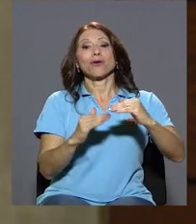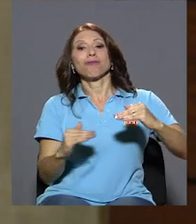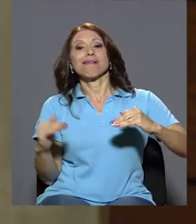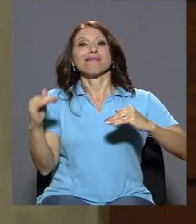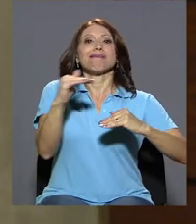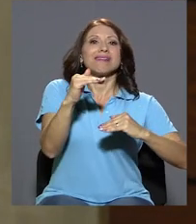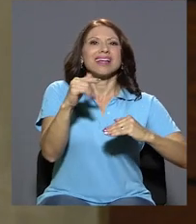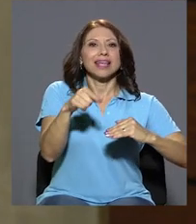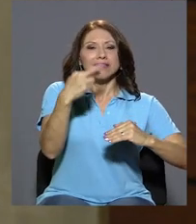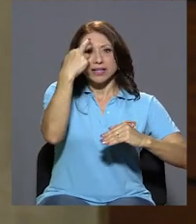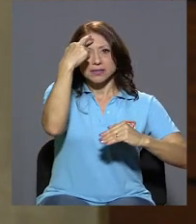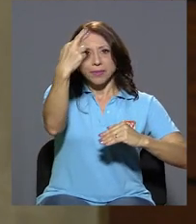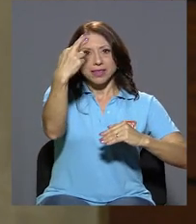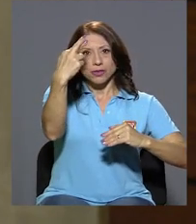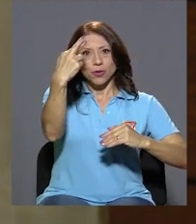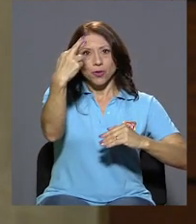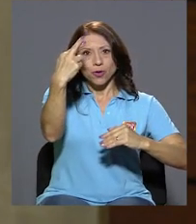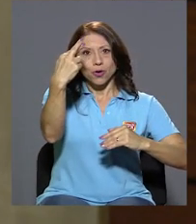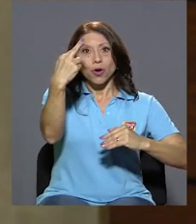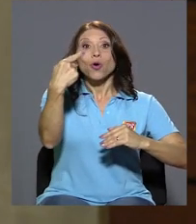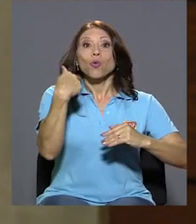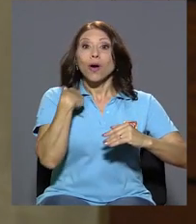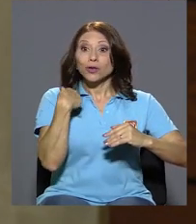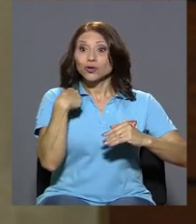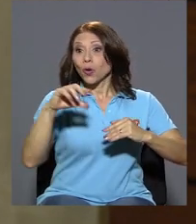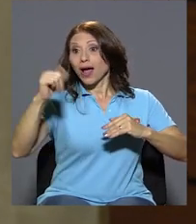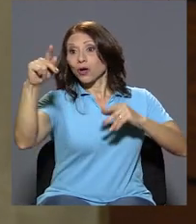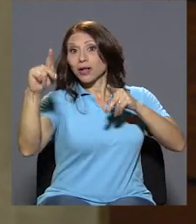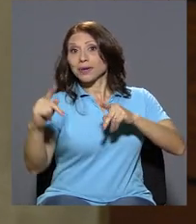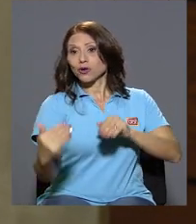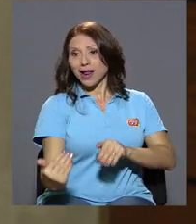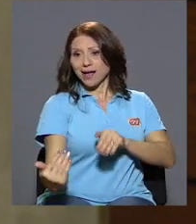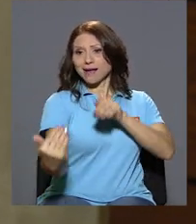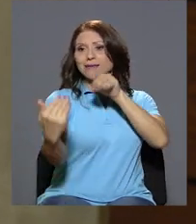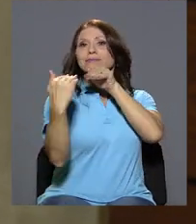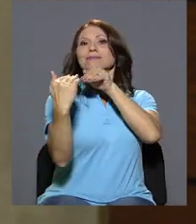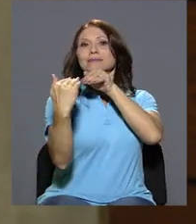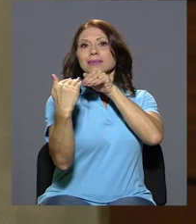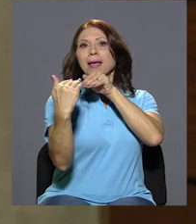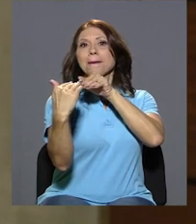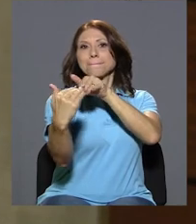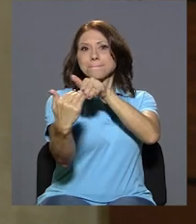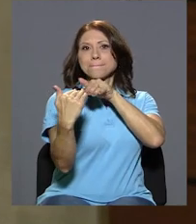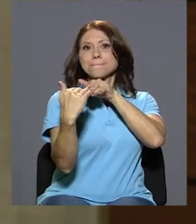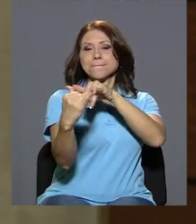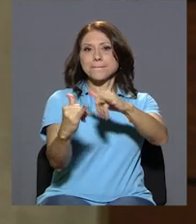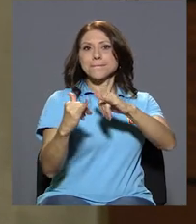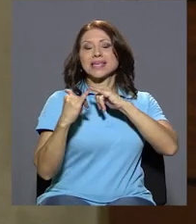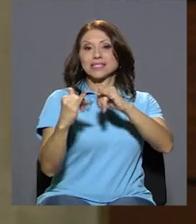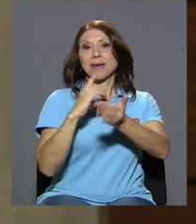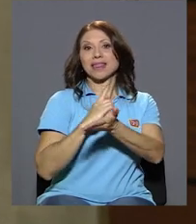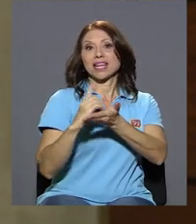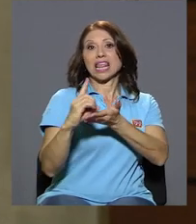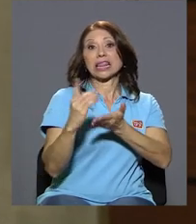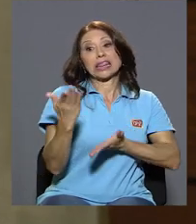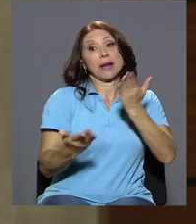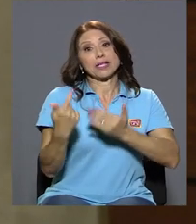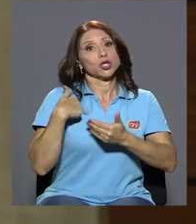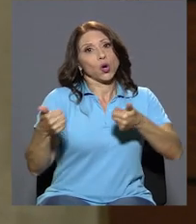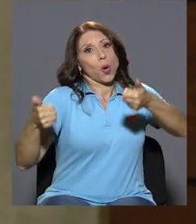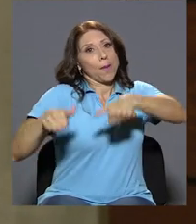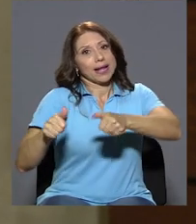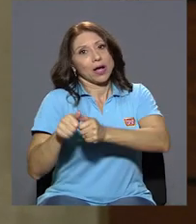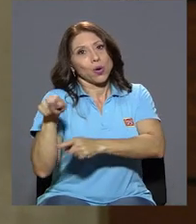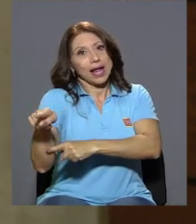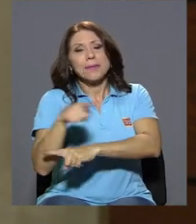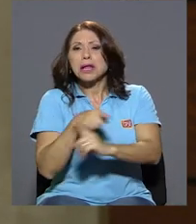es el de respeto cuando yo le doy la misma dignidad al otro que me doy a mí mismo puede ser que no comparta